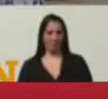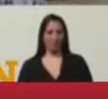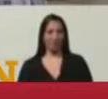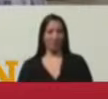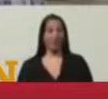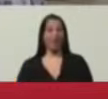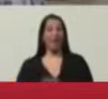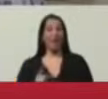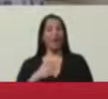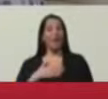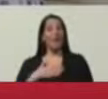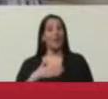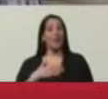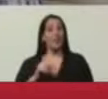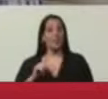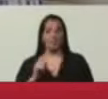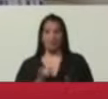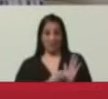bad information. Esta es mi primera...